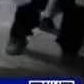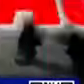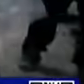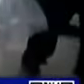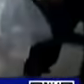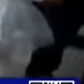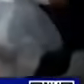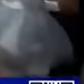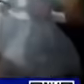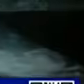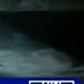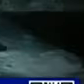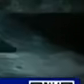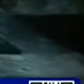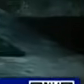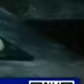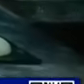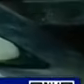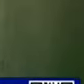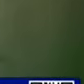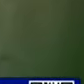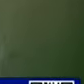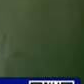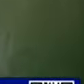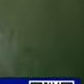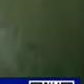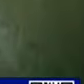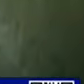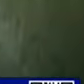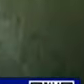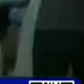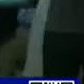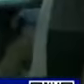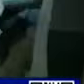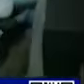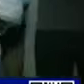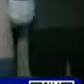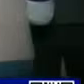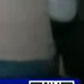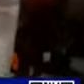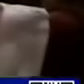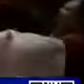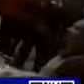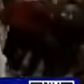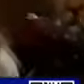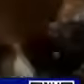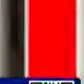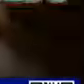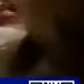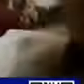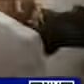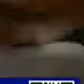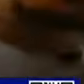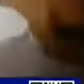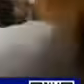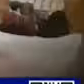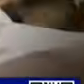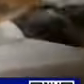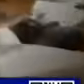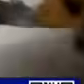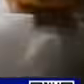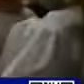Una provoca el miedo y la otra reúne a las familias. ¿Truco o tanta